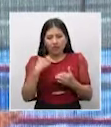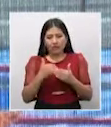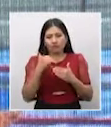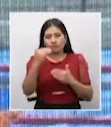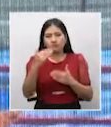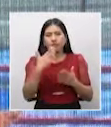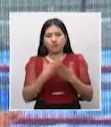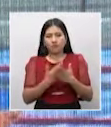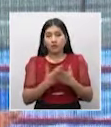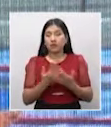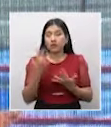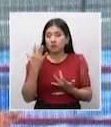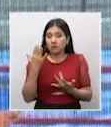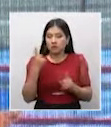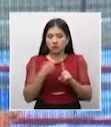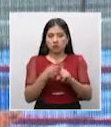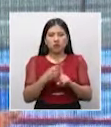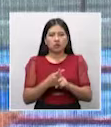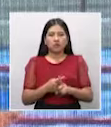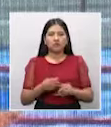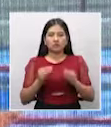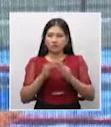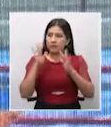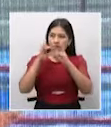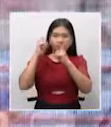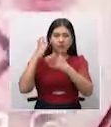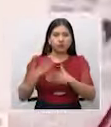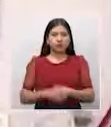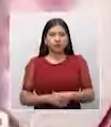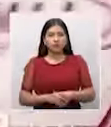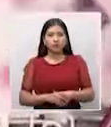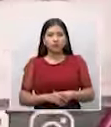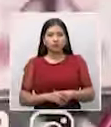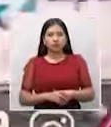una hazaña. Estamos contigo, Héctor.